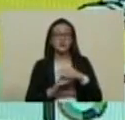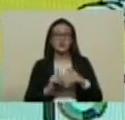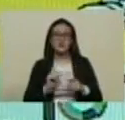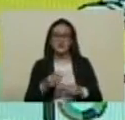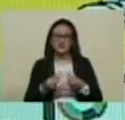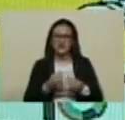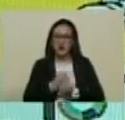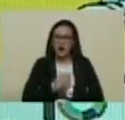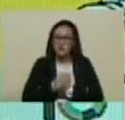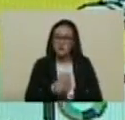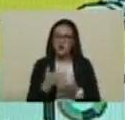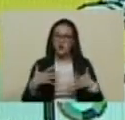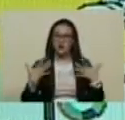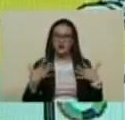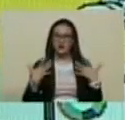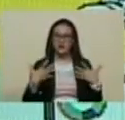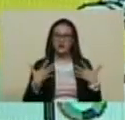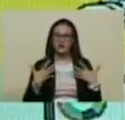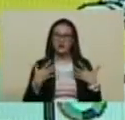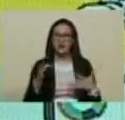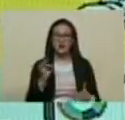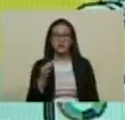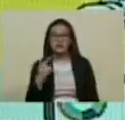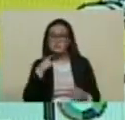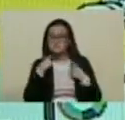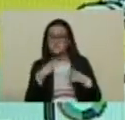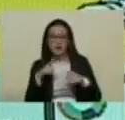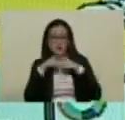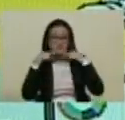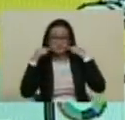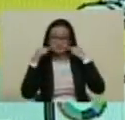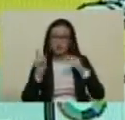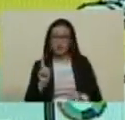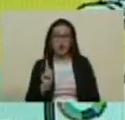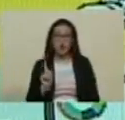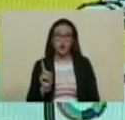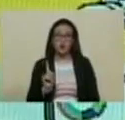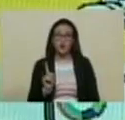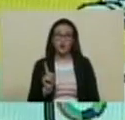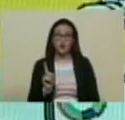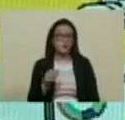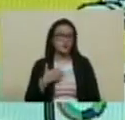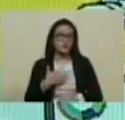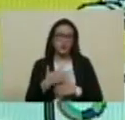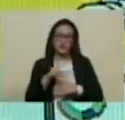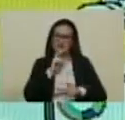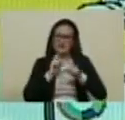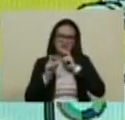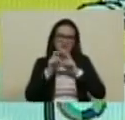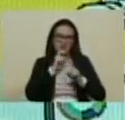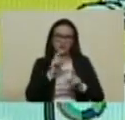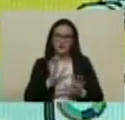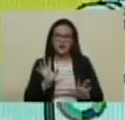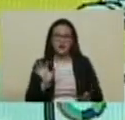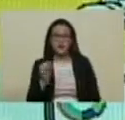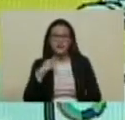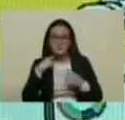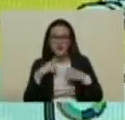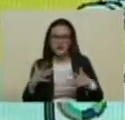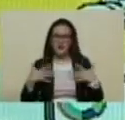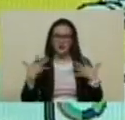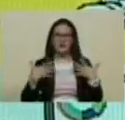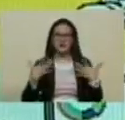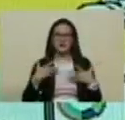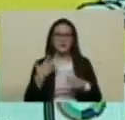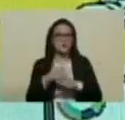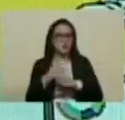pasión, con amor y con alegría, que nadie pierda su sonrisa por las dificultades, que nadie pierda su alegría por